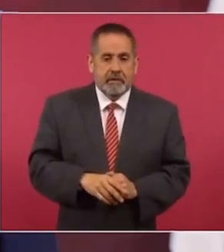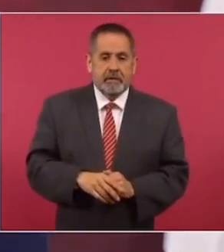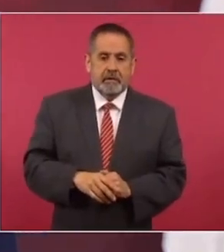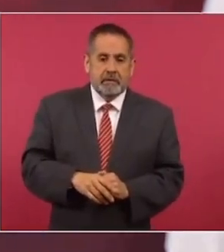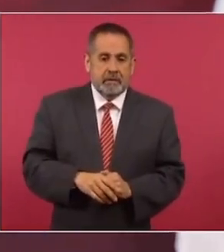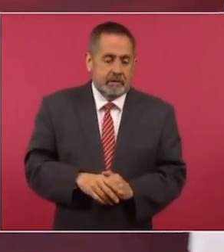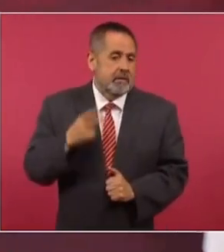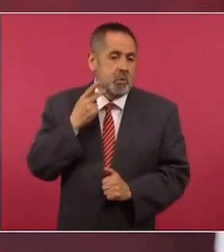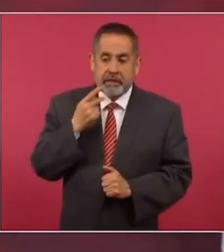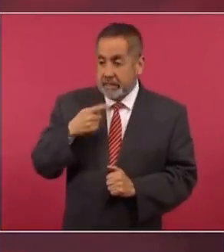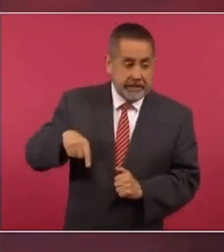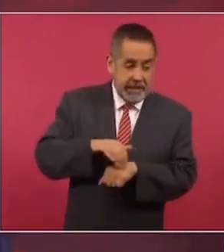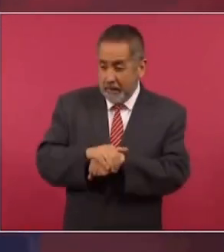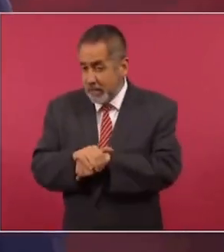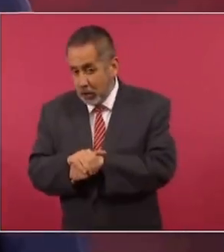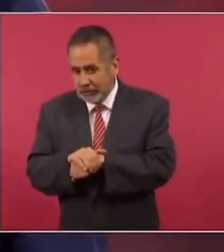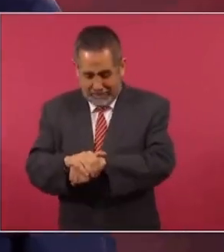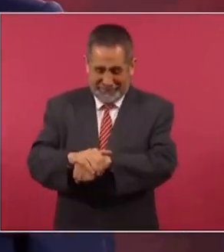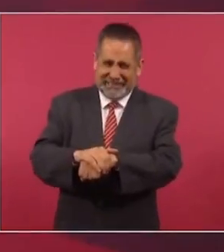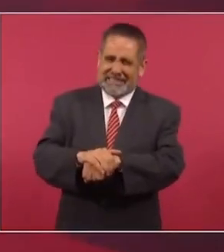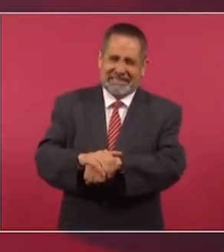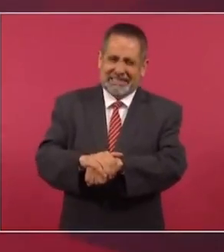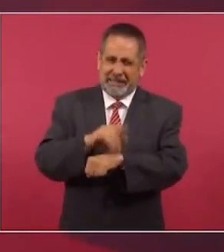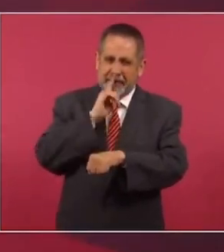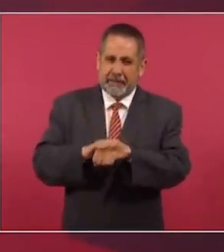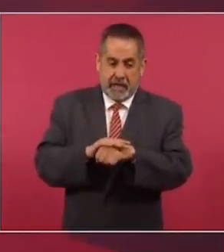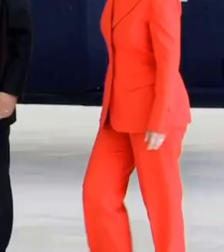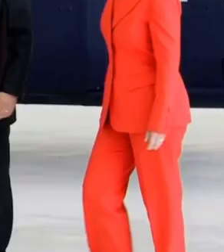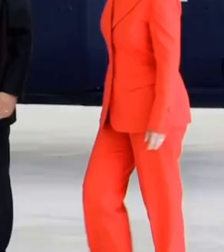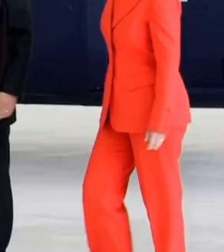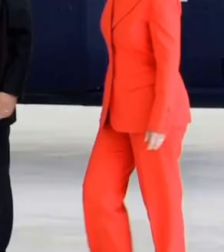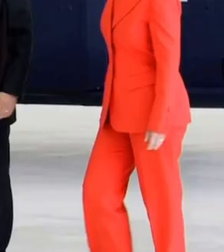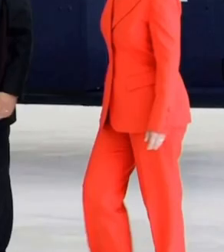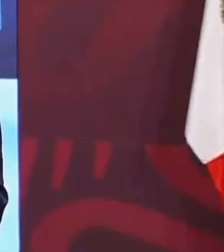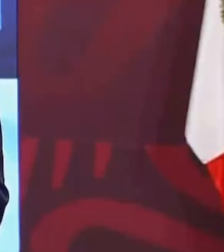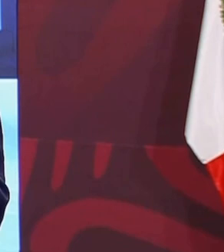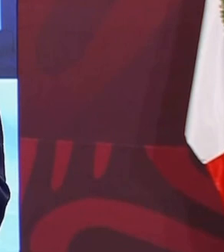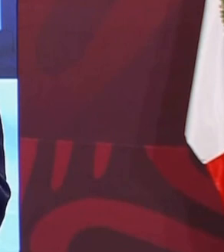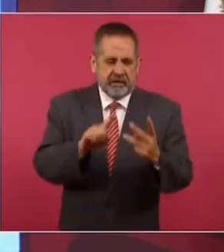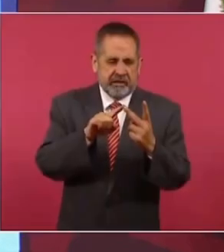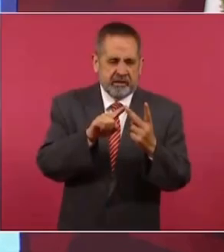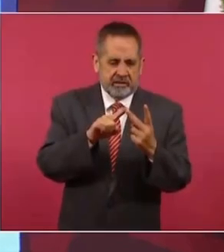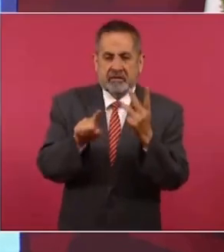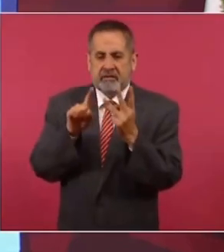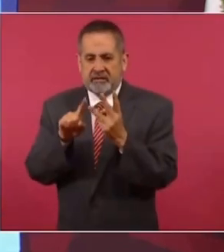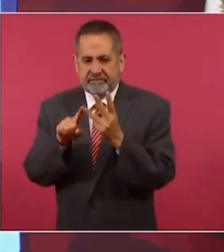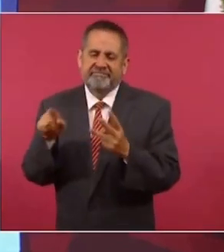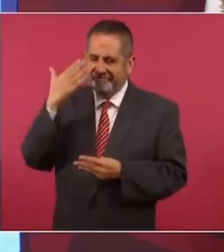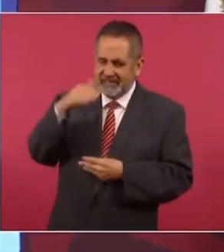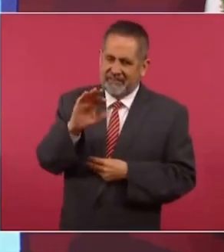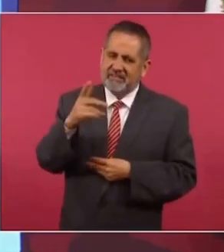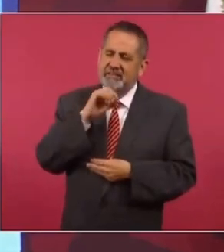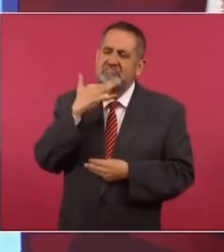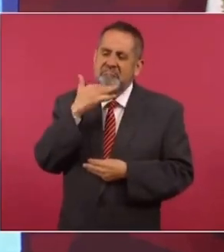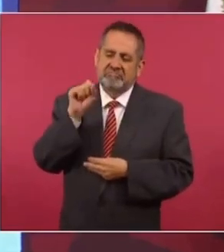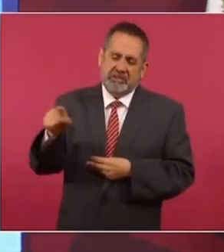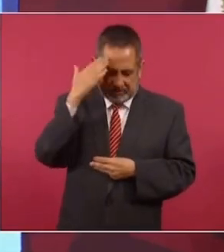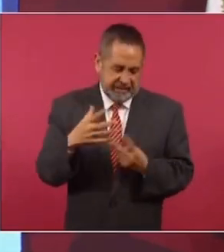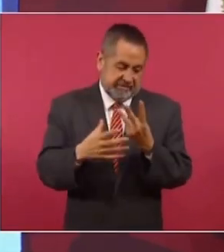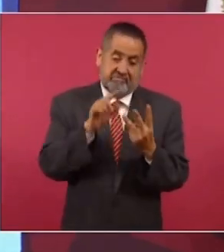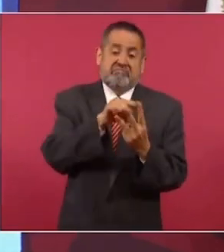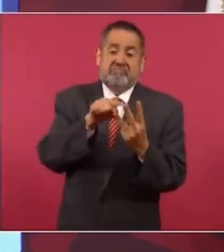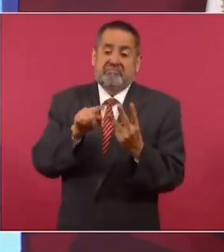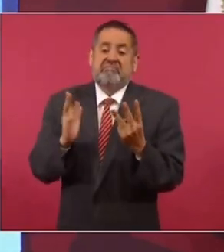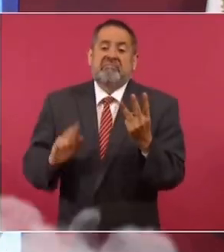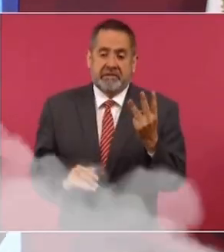los amigos suelen ser de mentira y los enemigos de verdad. Y la tercera es que sí sabía y que estaba involucrado. Entonces,